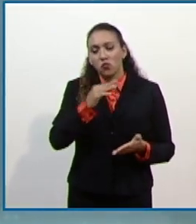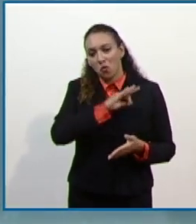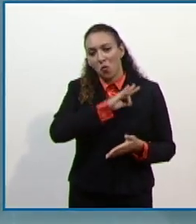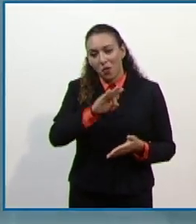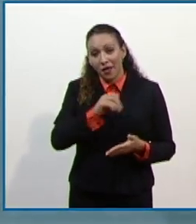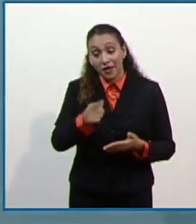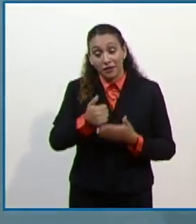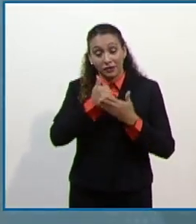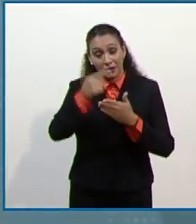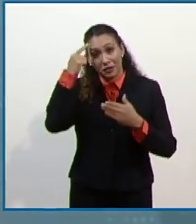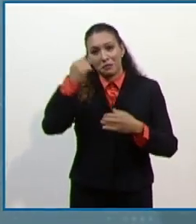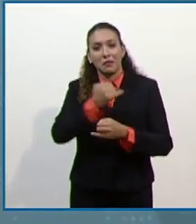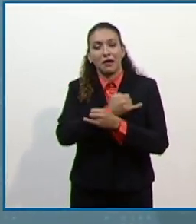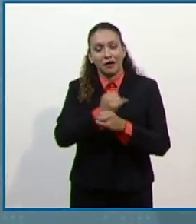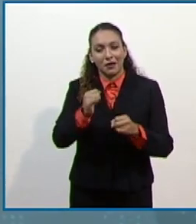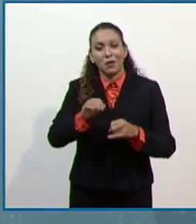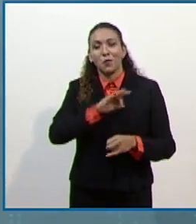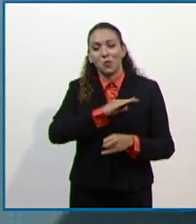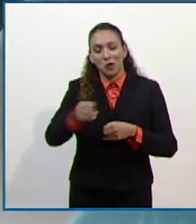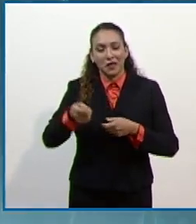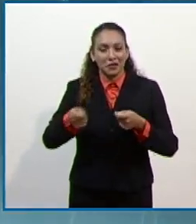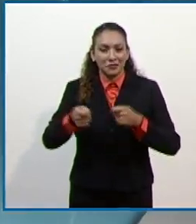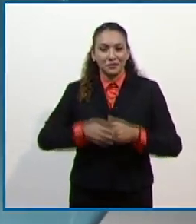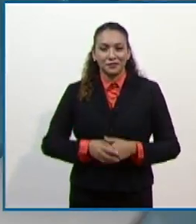y autonomía en entornos desconocidos.